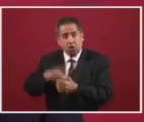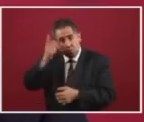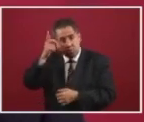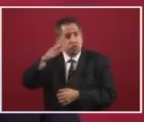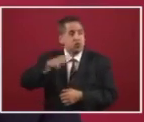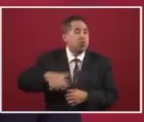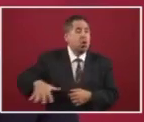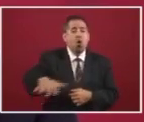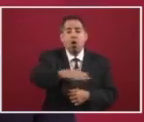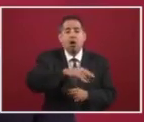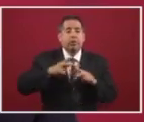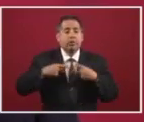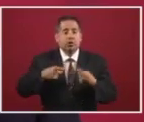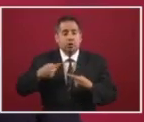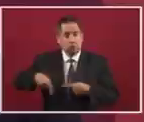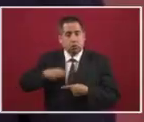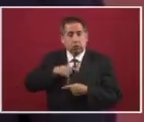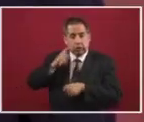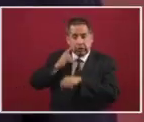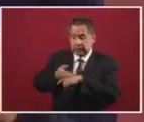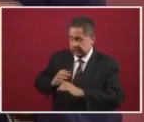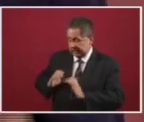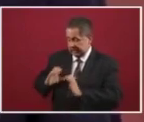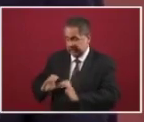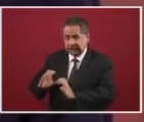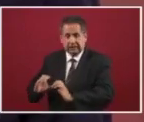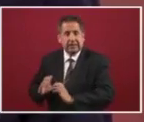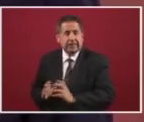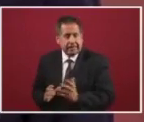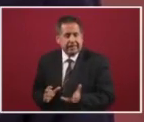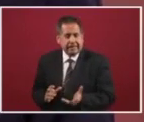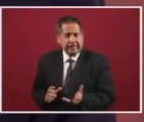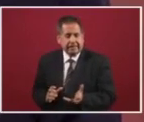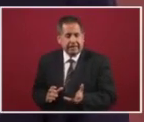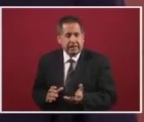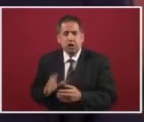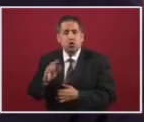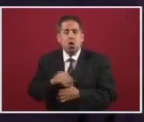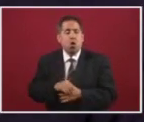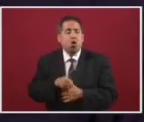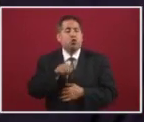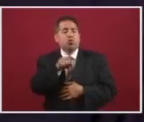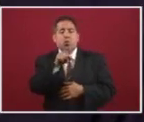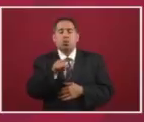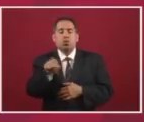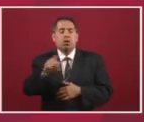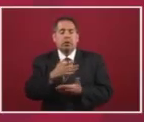que tenemos que cuidar. No es, ¿y tú?